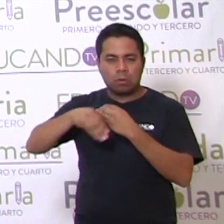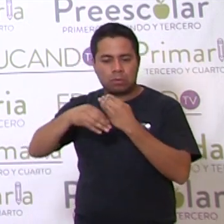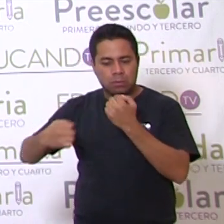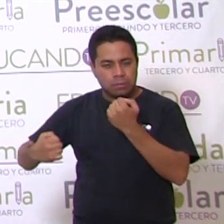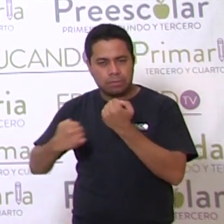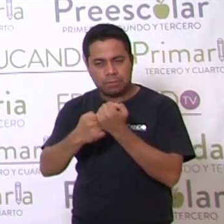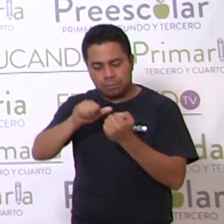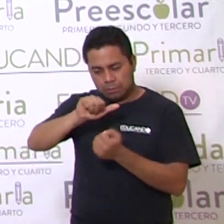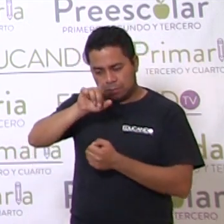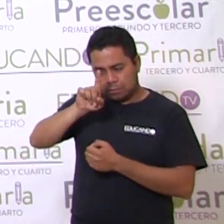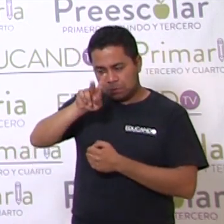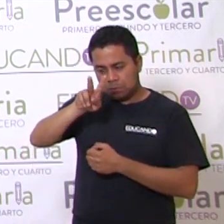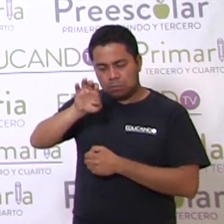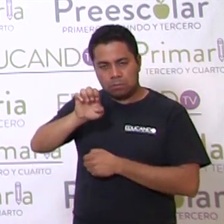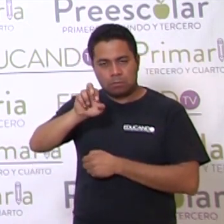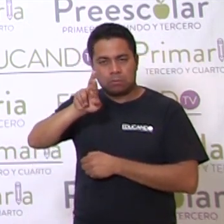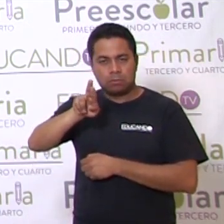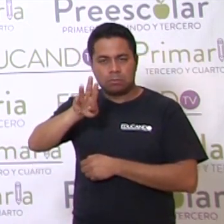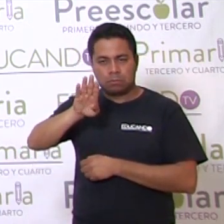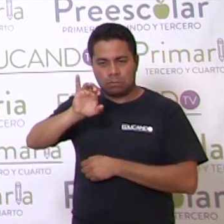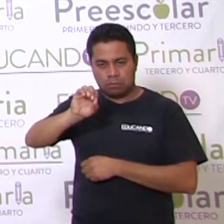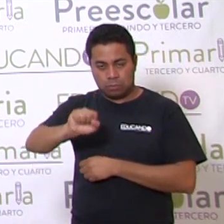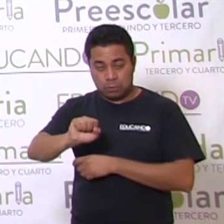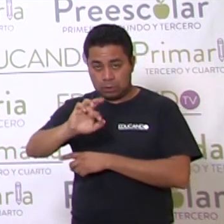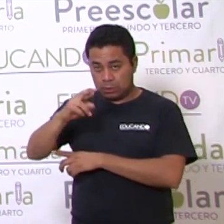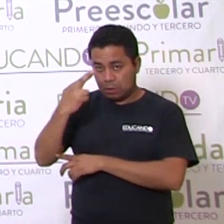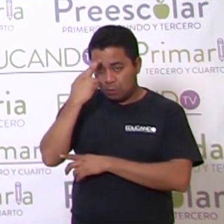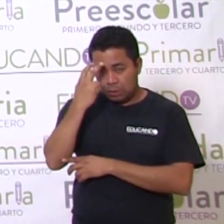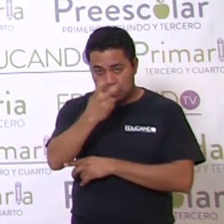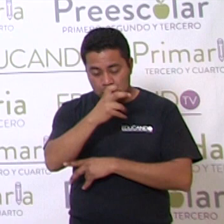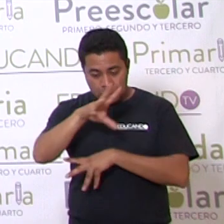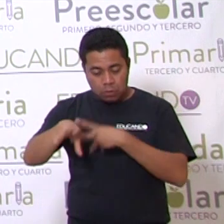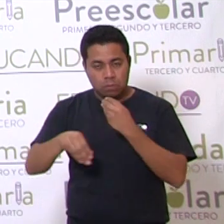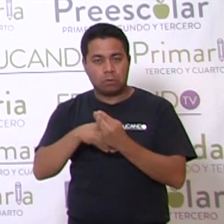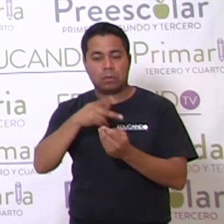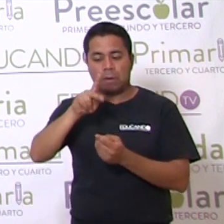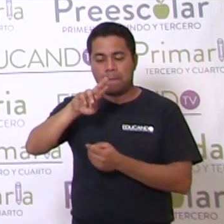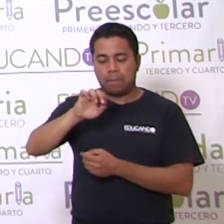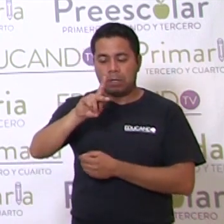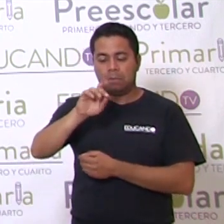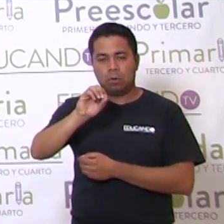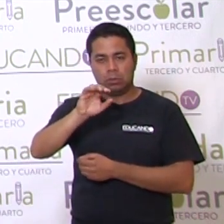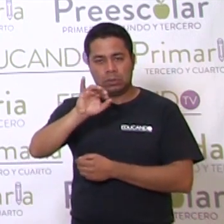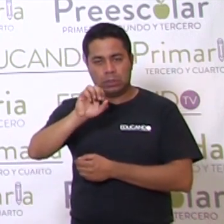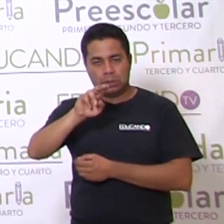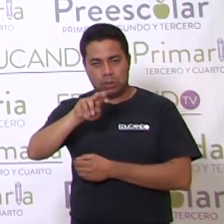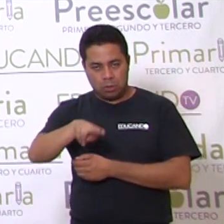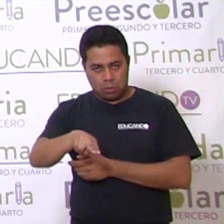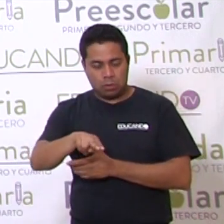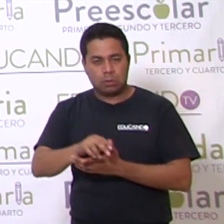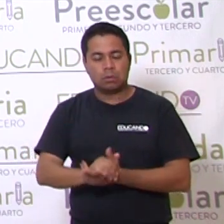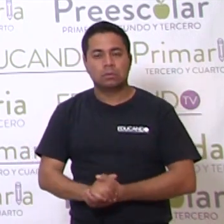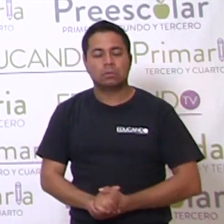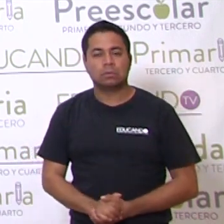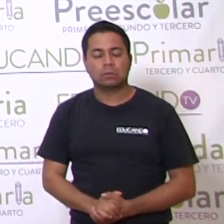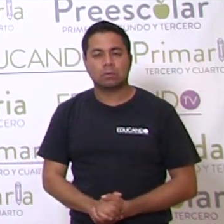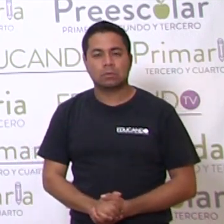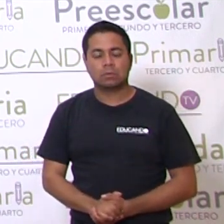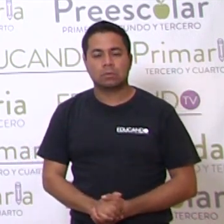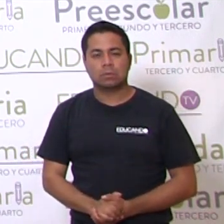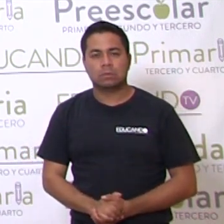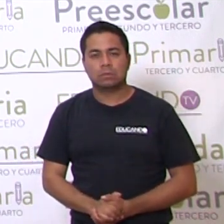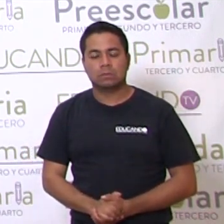tomar en cuenta que va a ser una preposición, bien, lo que yo te comentaba, una